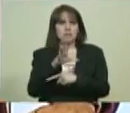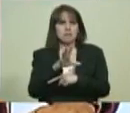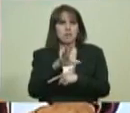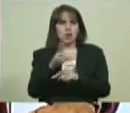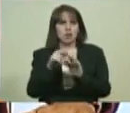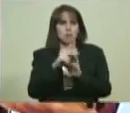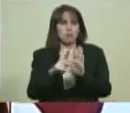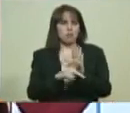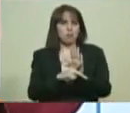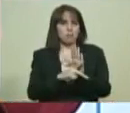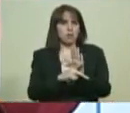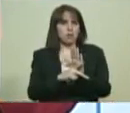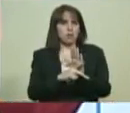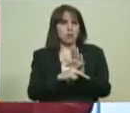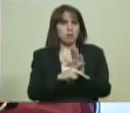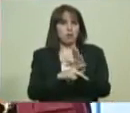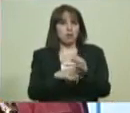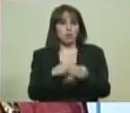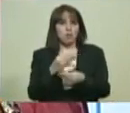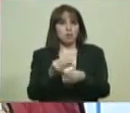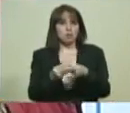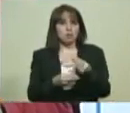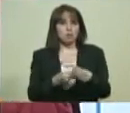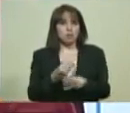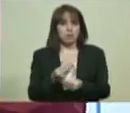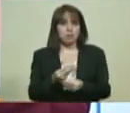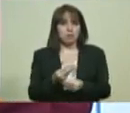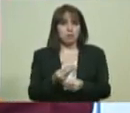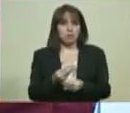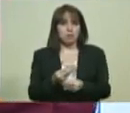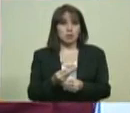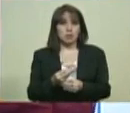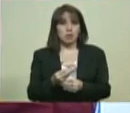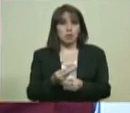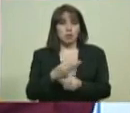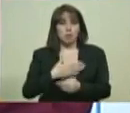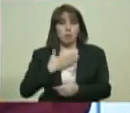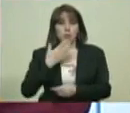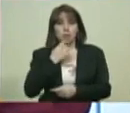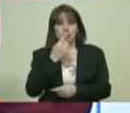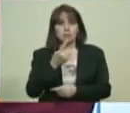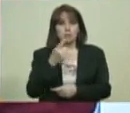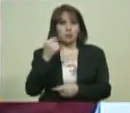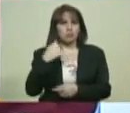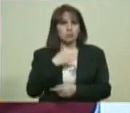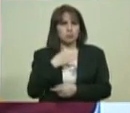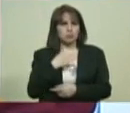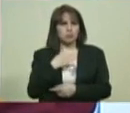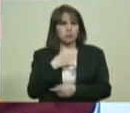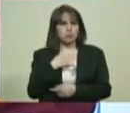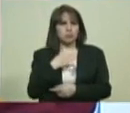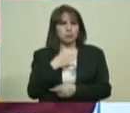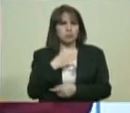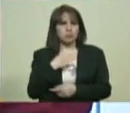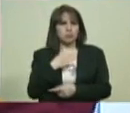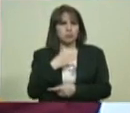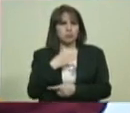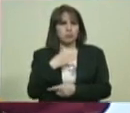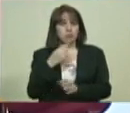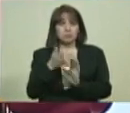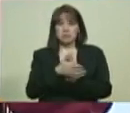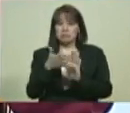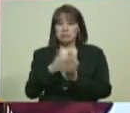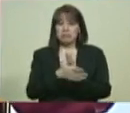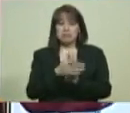programa, con acciones. Y puedo decirlo yo. Me ha tocado trabajar en medio de las circunstancias